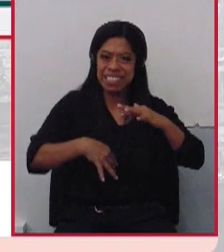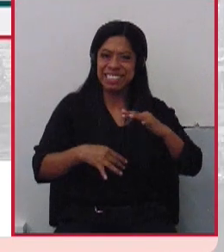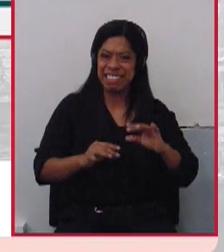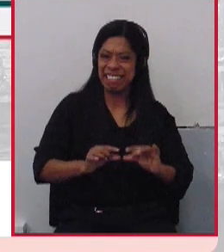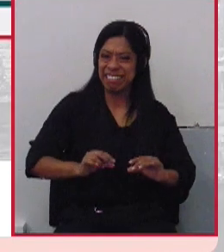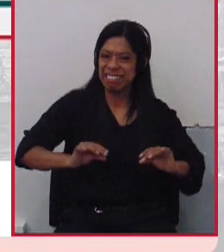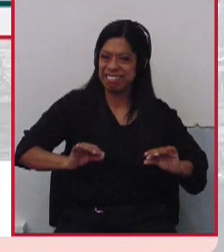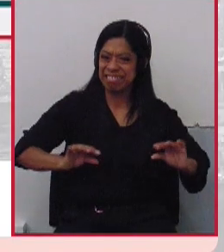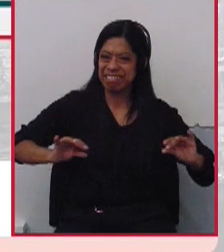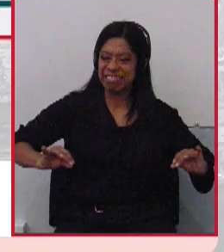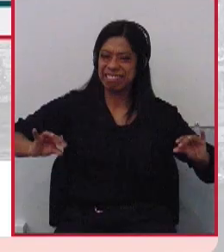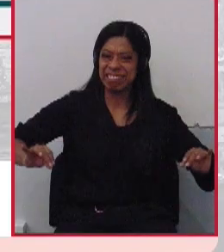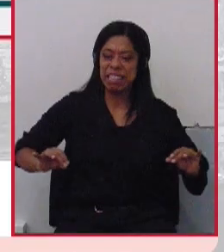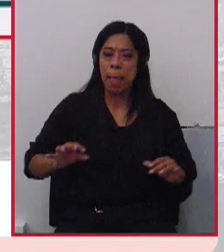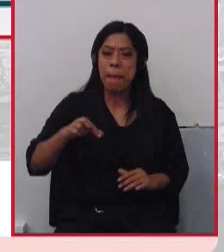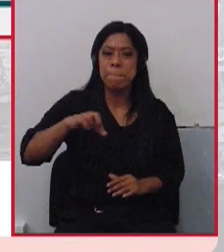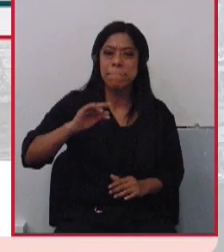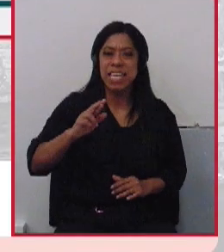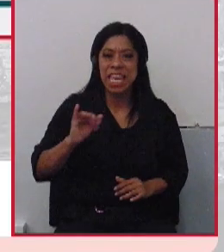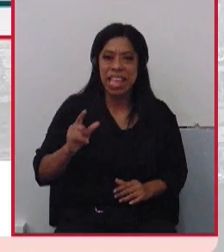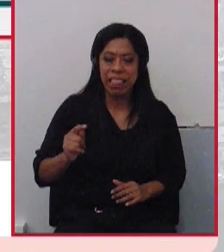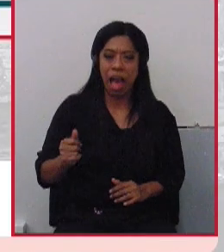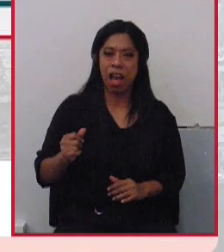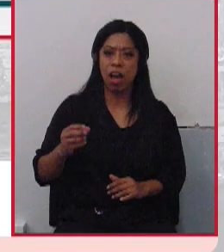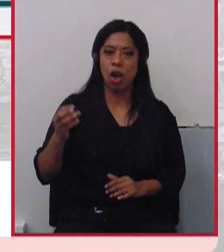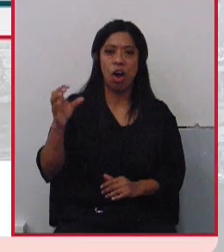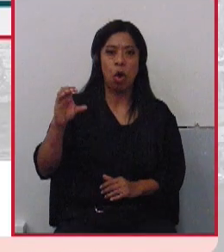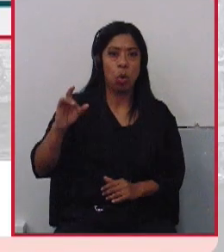de concentrado, de pirita, cobre.